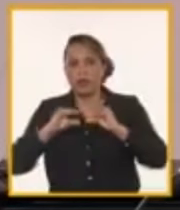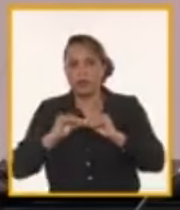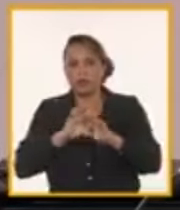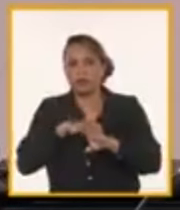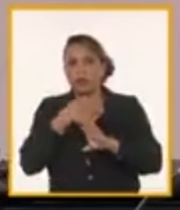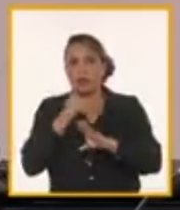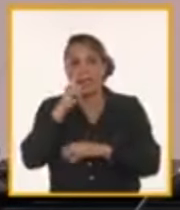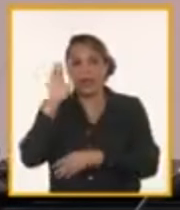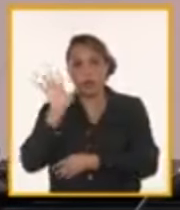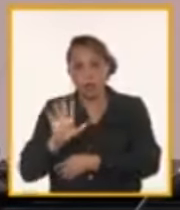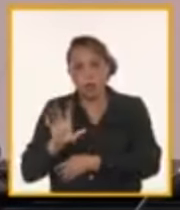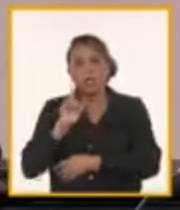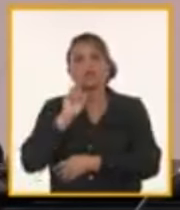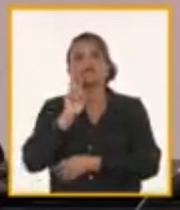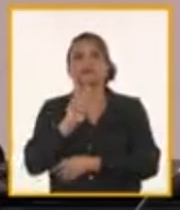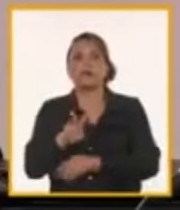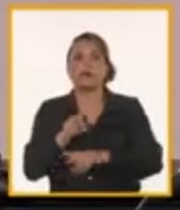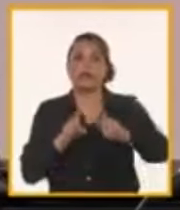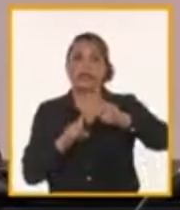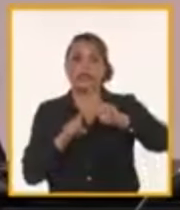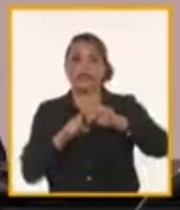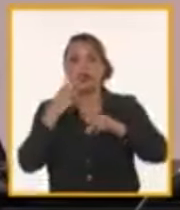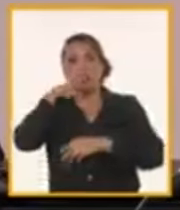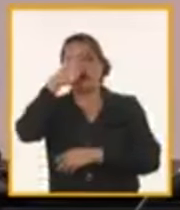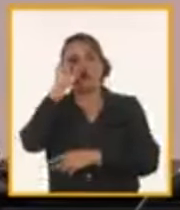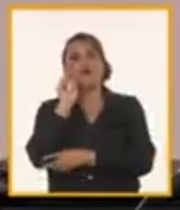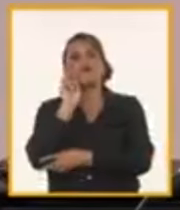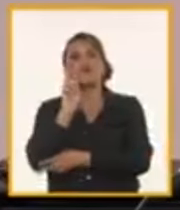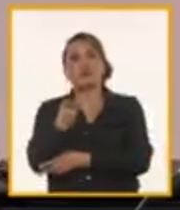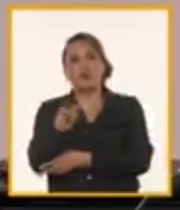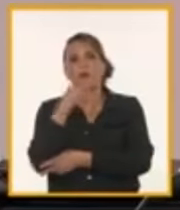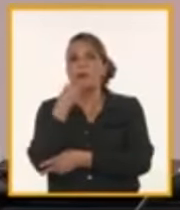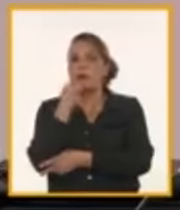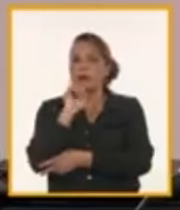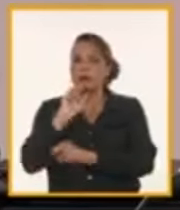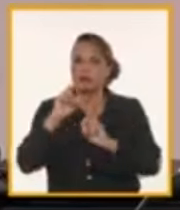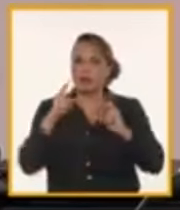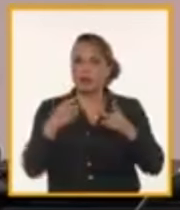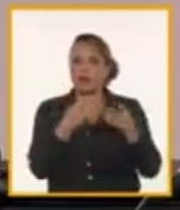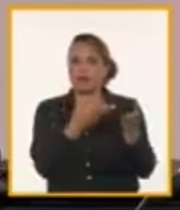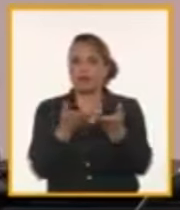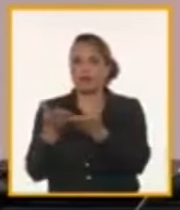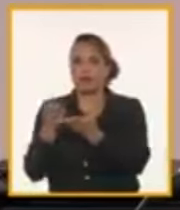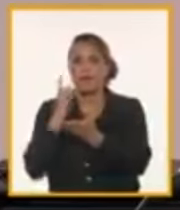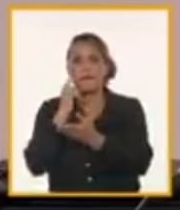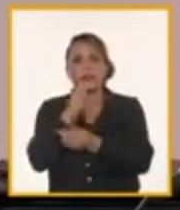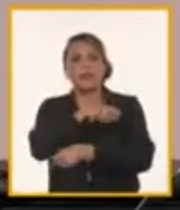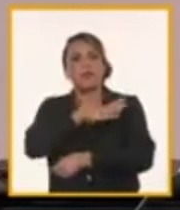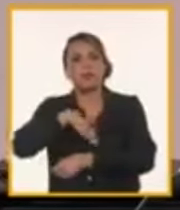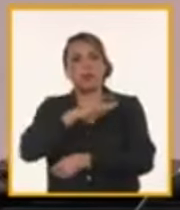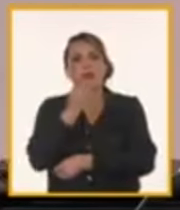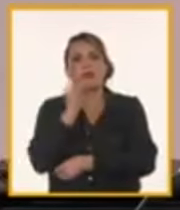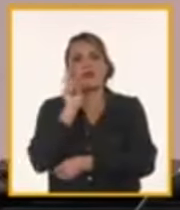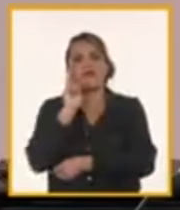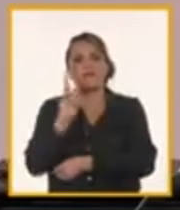novela en Por Cuba visión para que se pueda ver también por nuestro pueblo un tema sin dudas que es vital para la